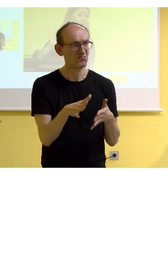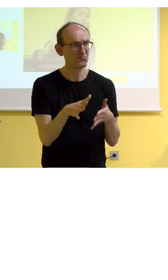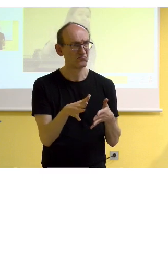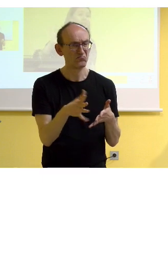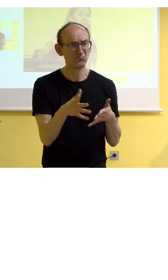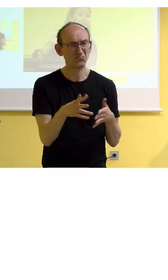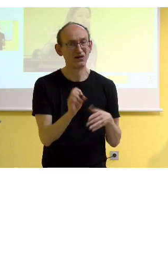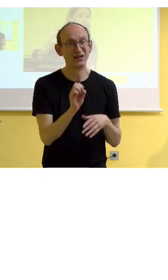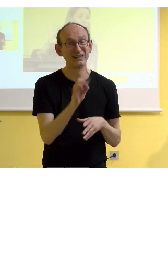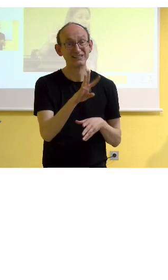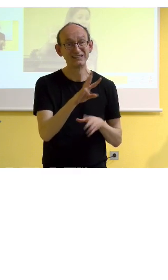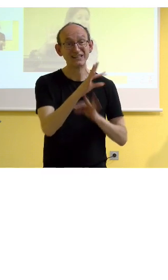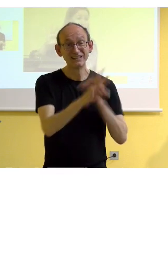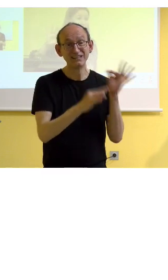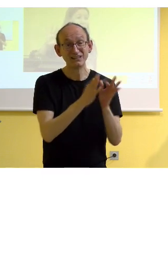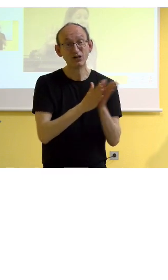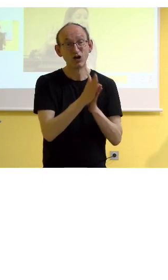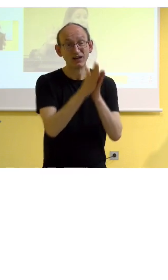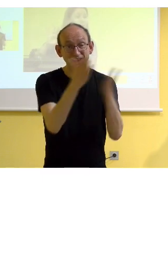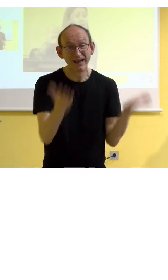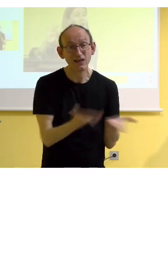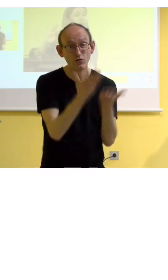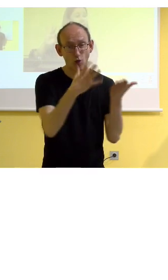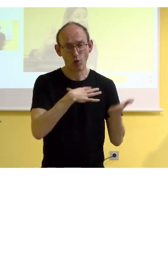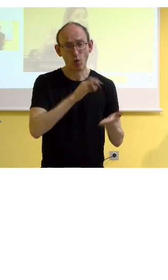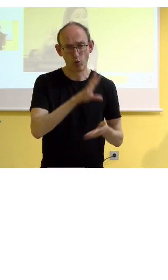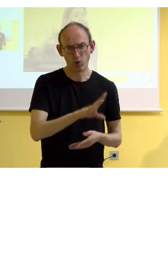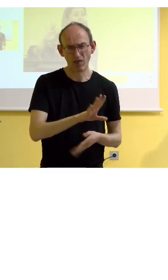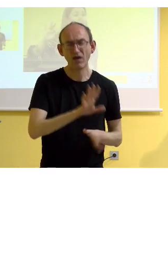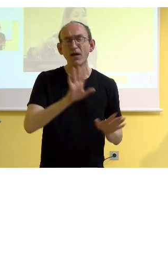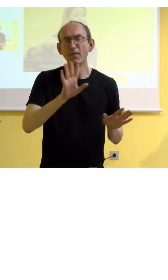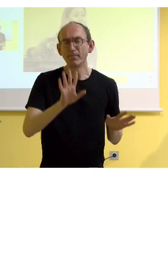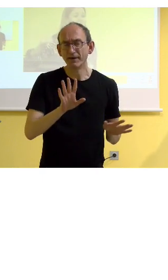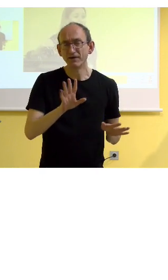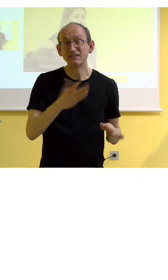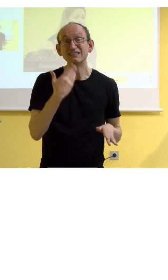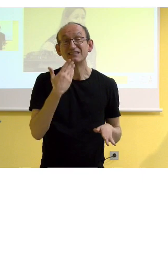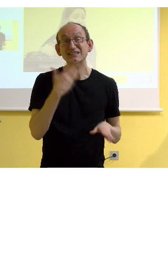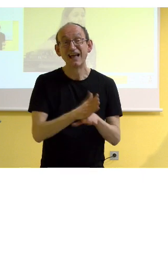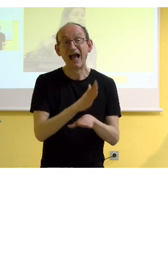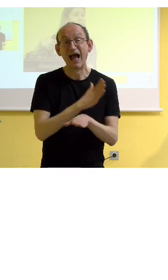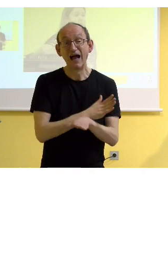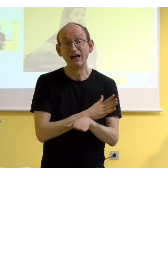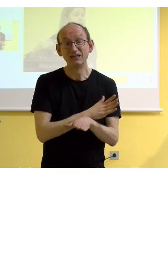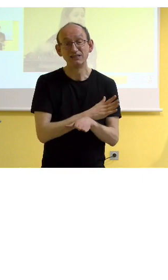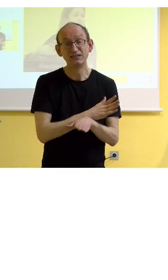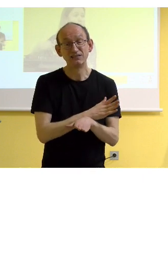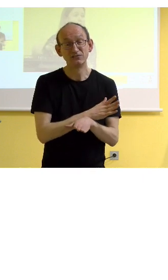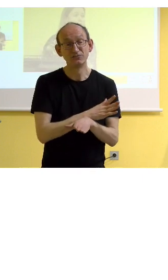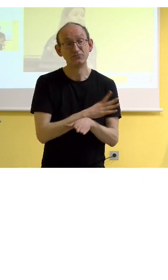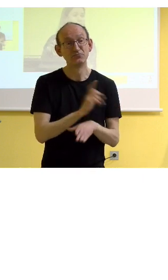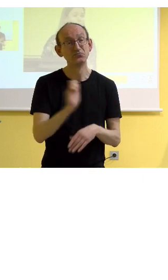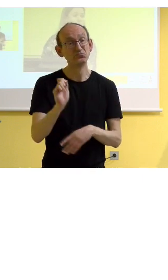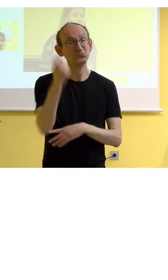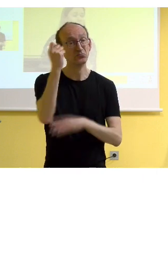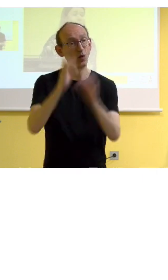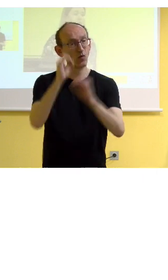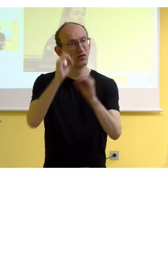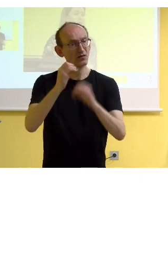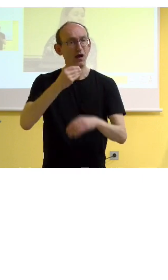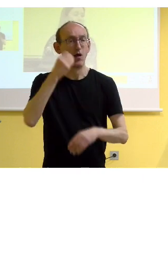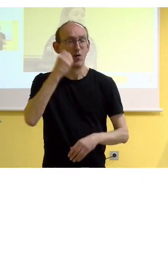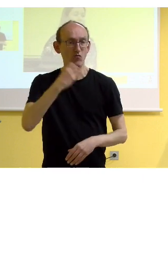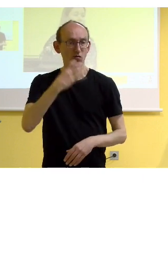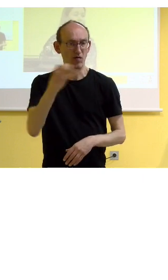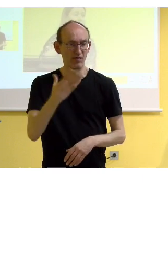hasta 3 ciclos de estimulación, pero dice que siempre que haya posibilidades razonables de éxito. ¿Qué significa eso? O